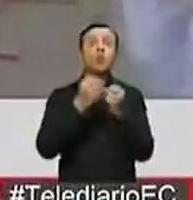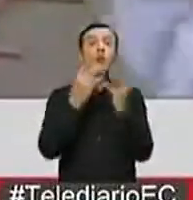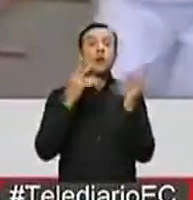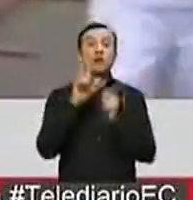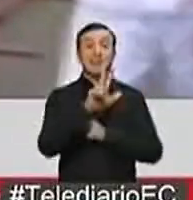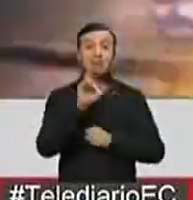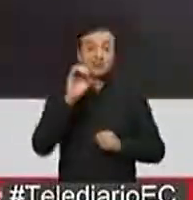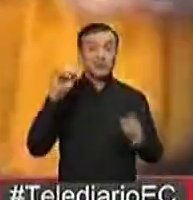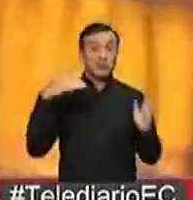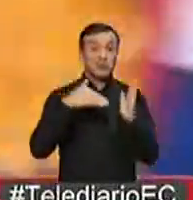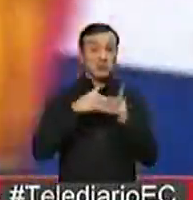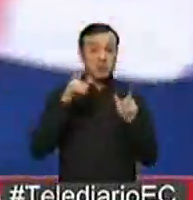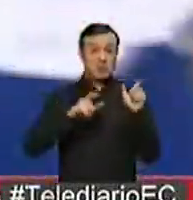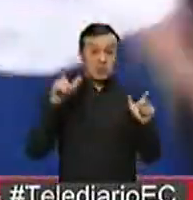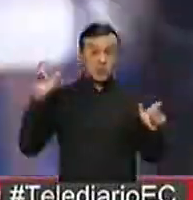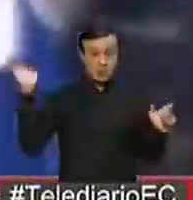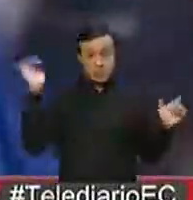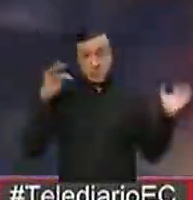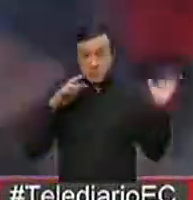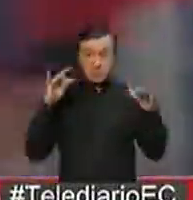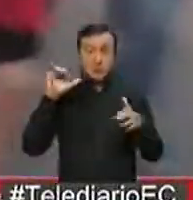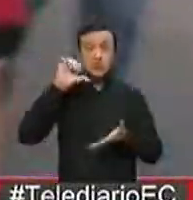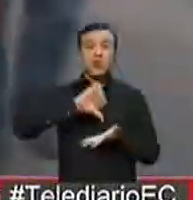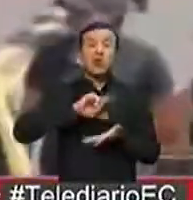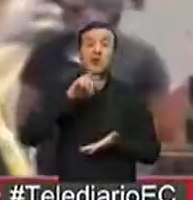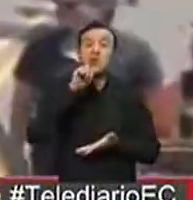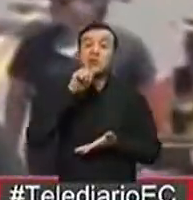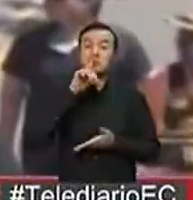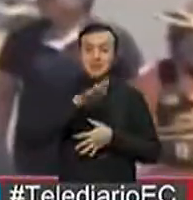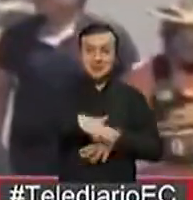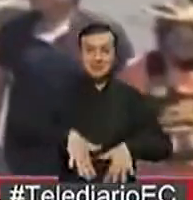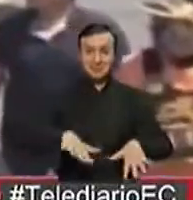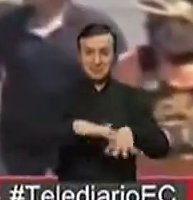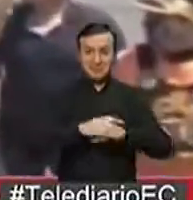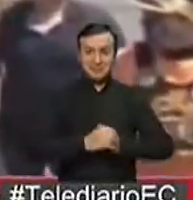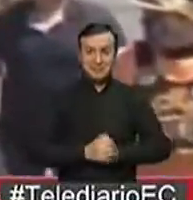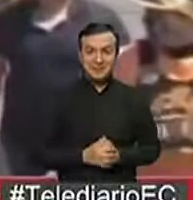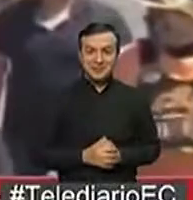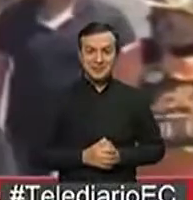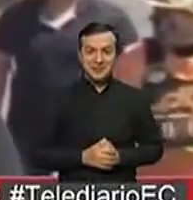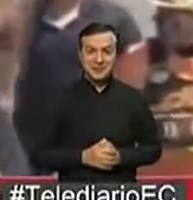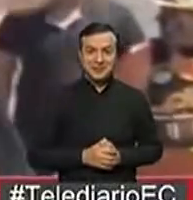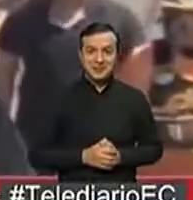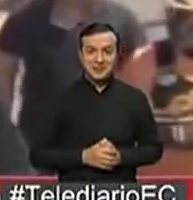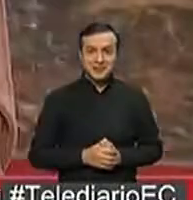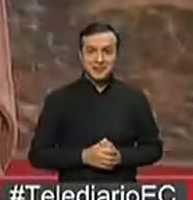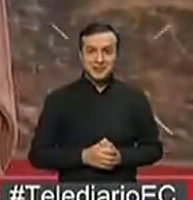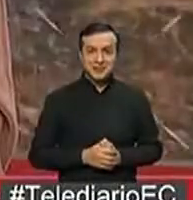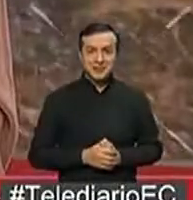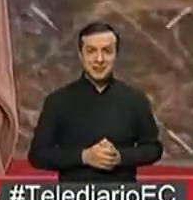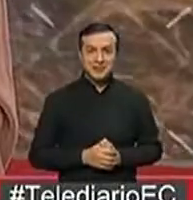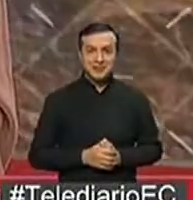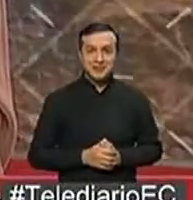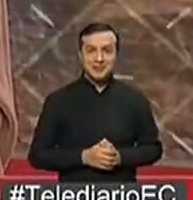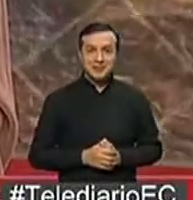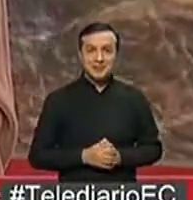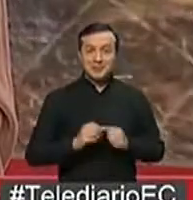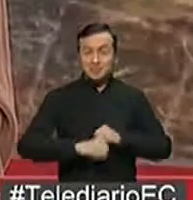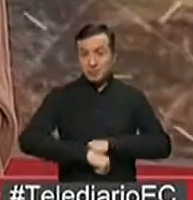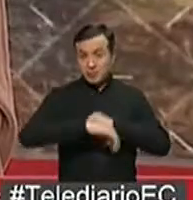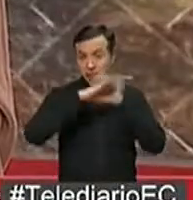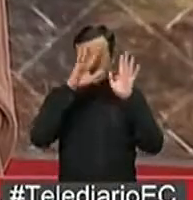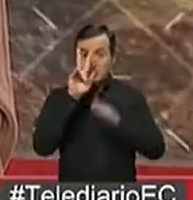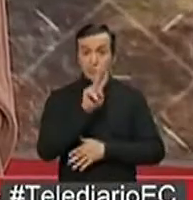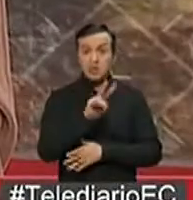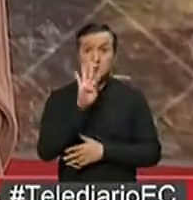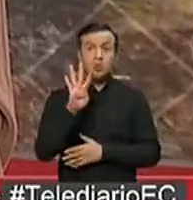300.000 turistas que visitaron la ciudad de La Tacunga. Máximo Barba, Medios Públicos. Y la mañana de este